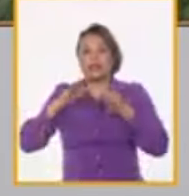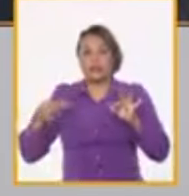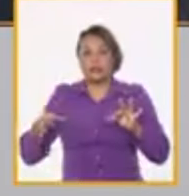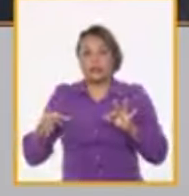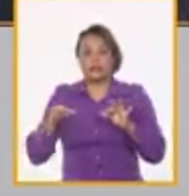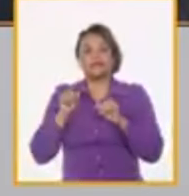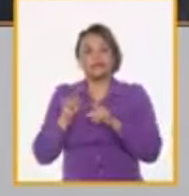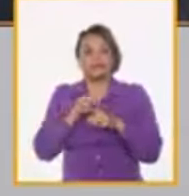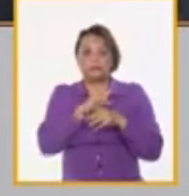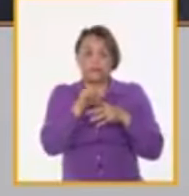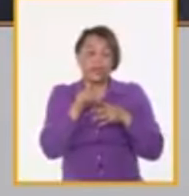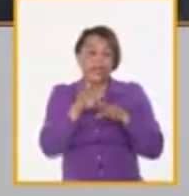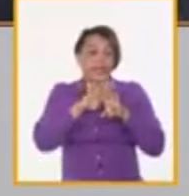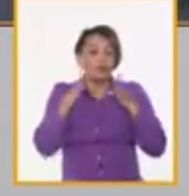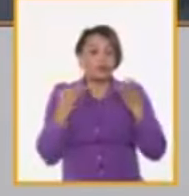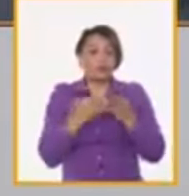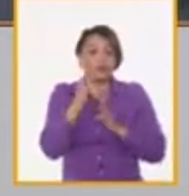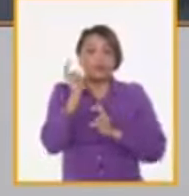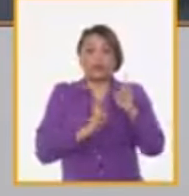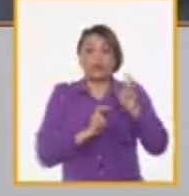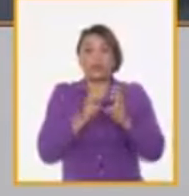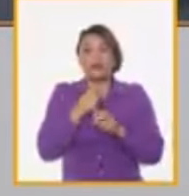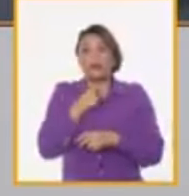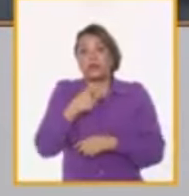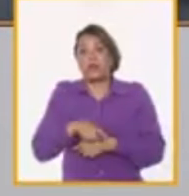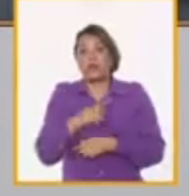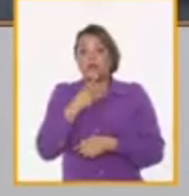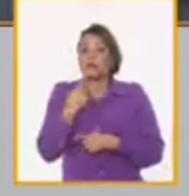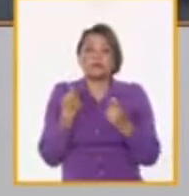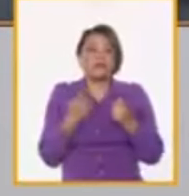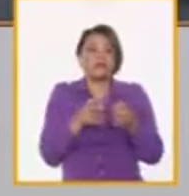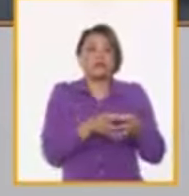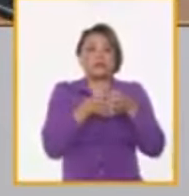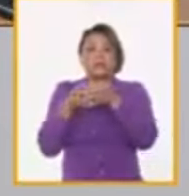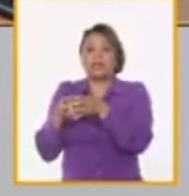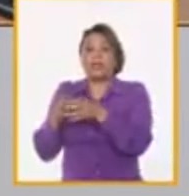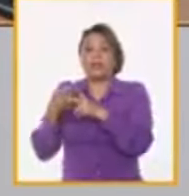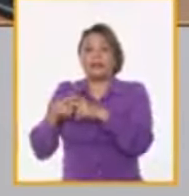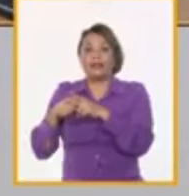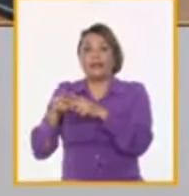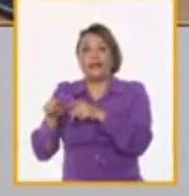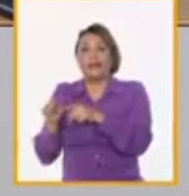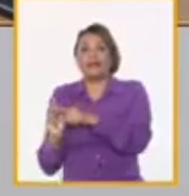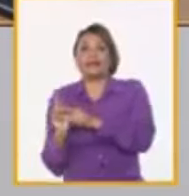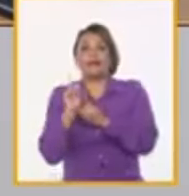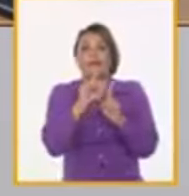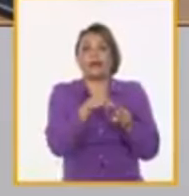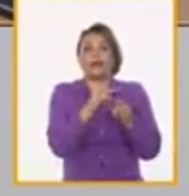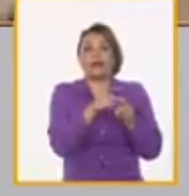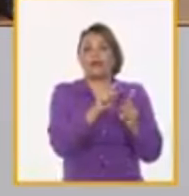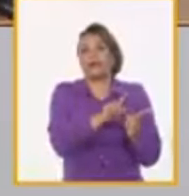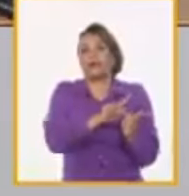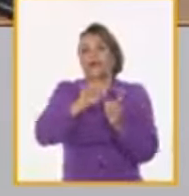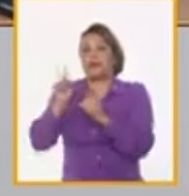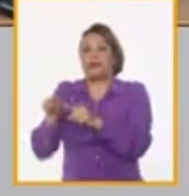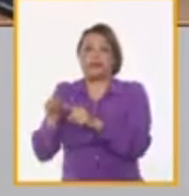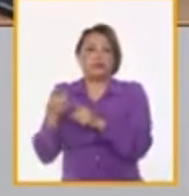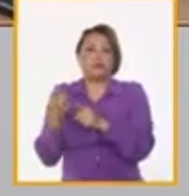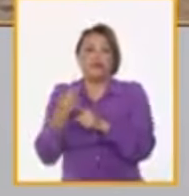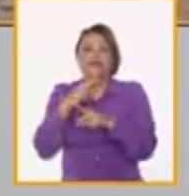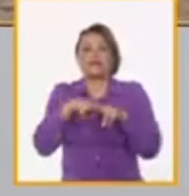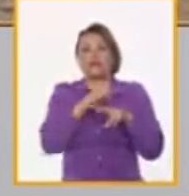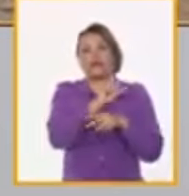De forma tal que no tengamos que estar moviendo tanto los equipos, porque hoy la dificultad es muy fuerte para trasladar un equipo, por ejemplo, de Holguín hasta San